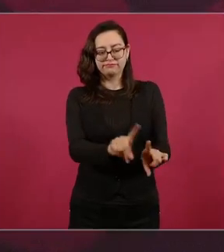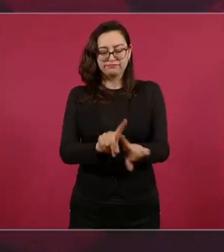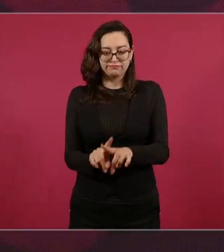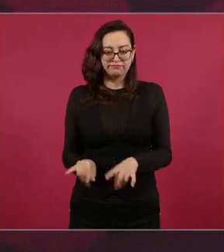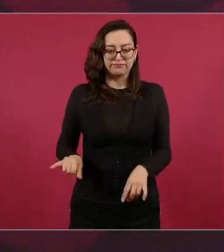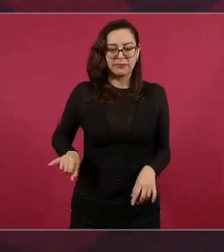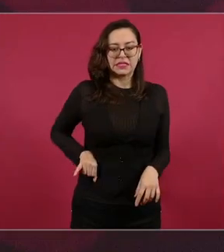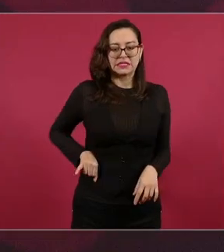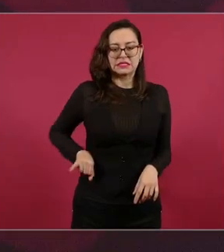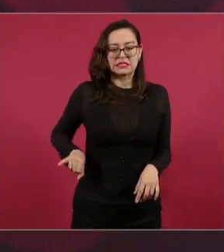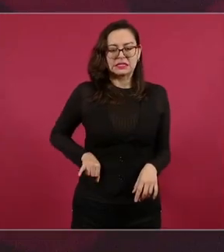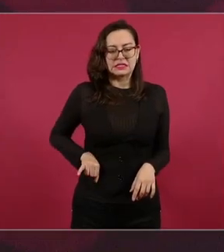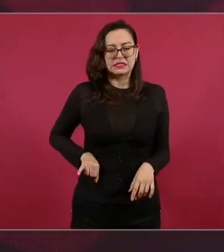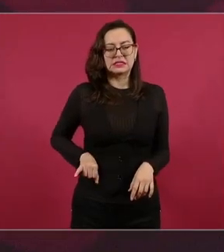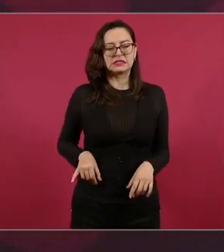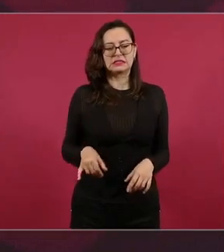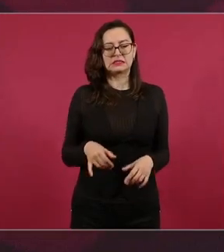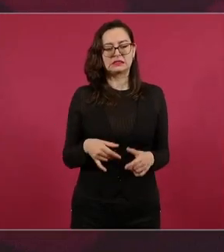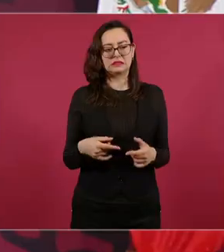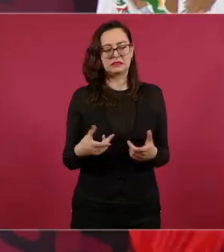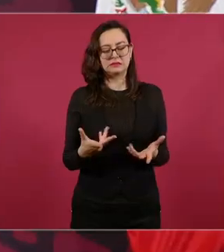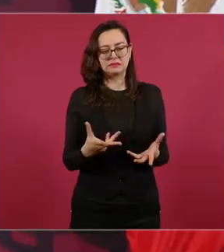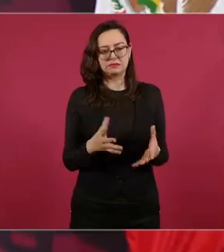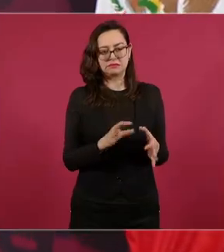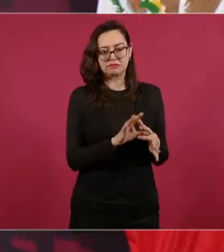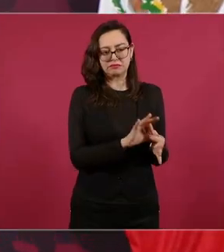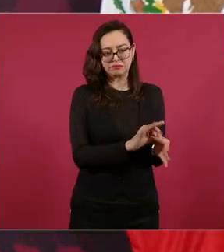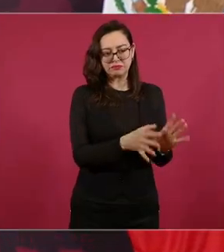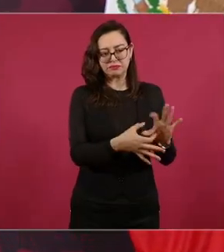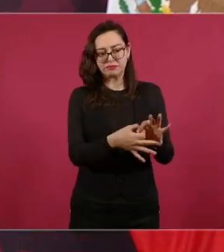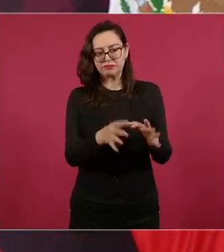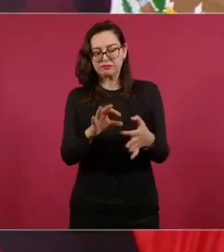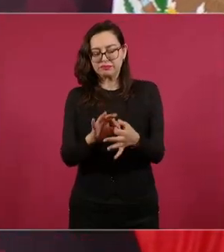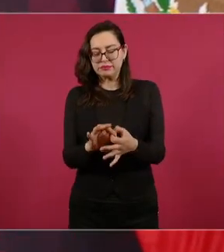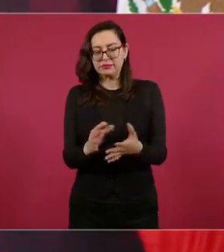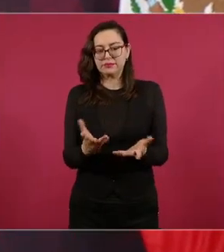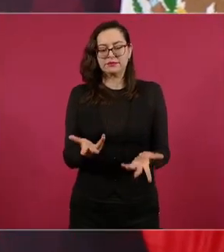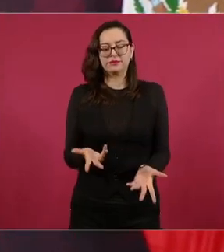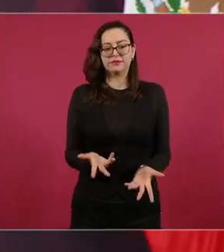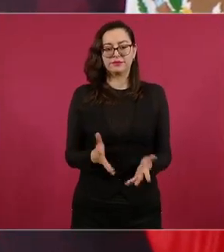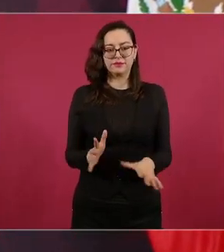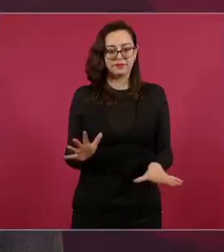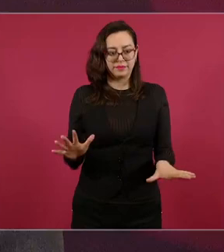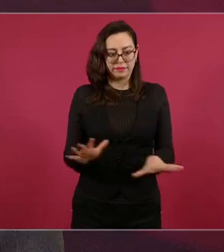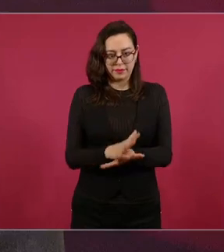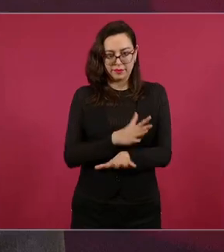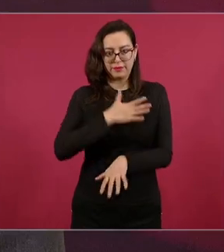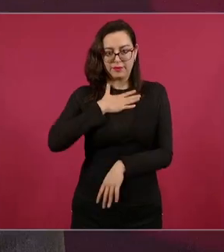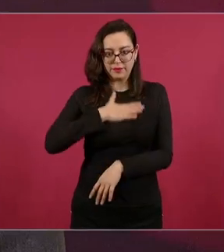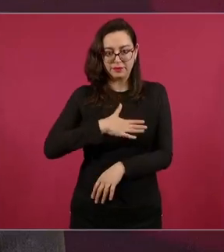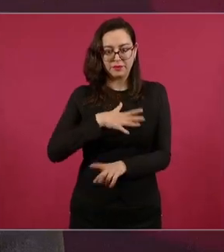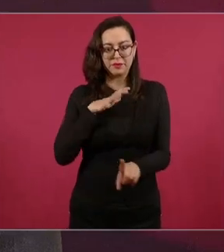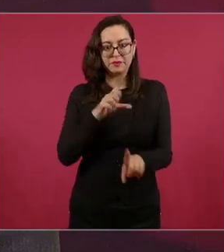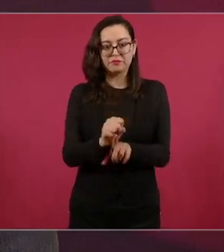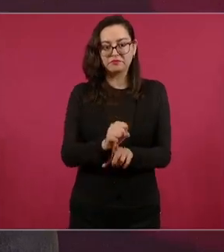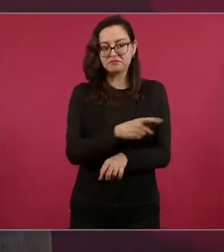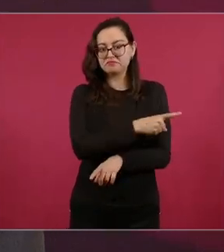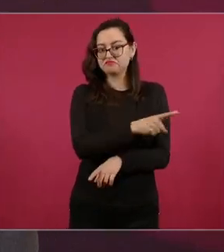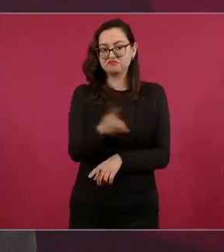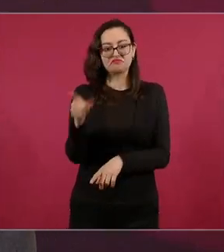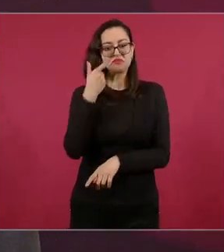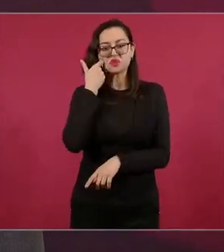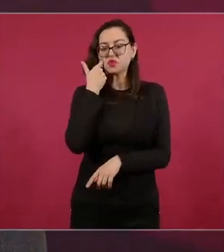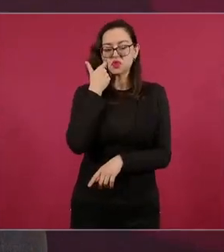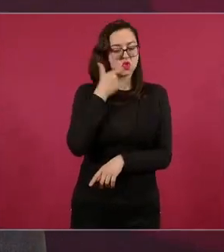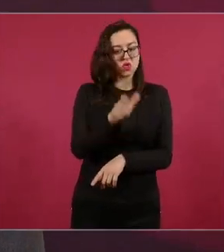Hay quienes no quieren que se haga justicia, y que